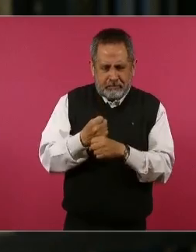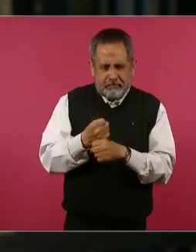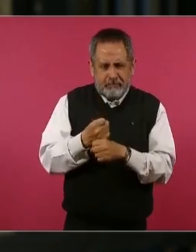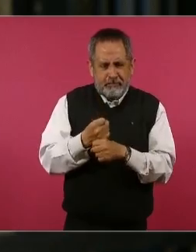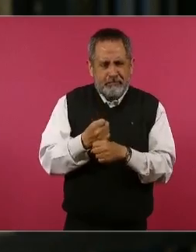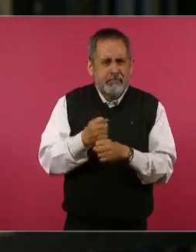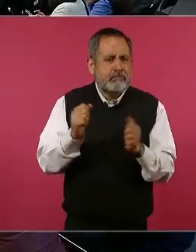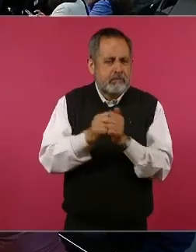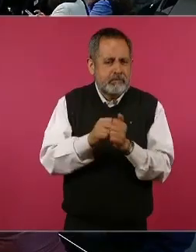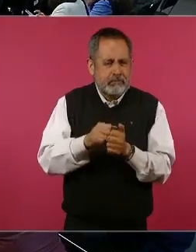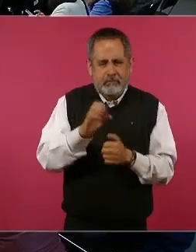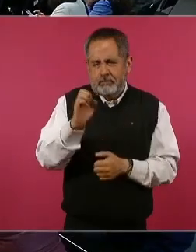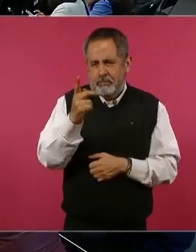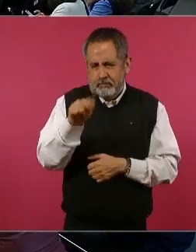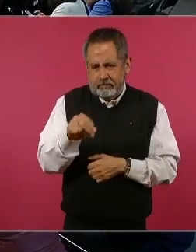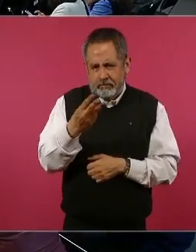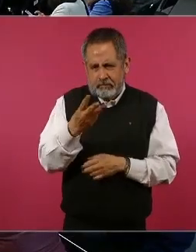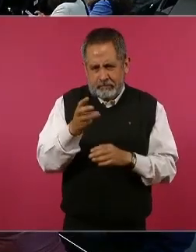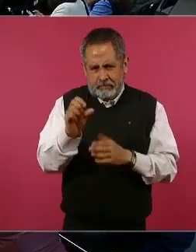del sexenio pasado,